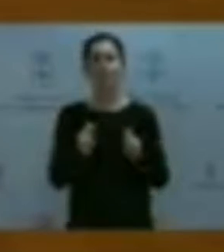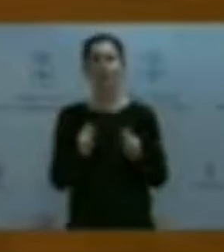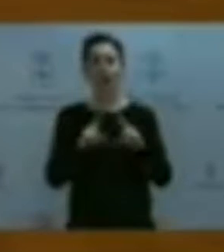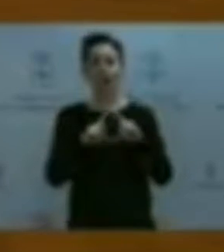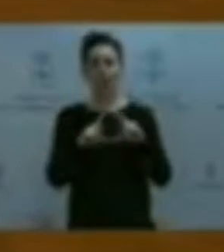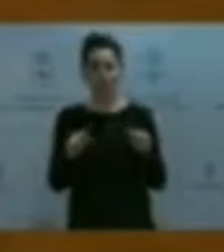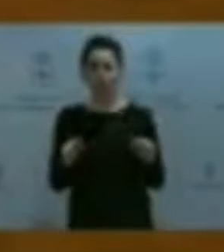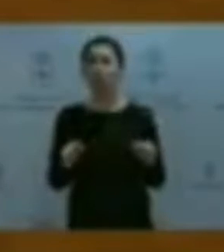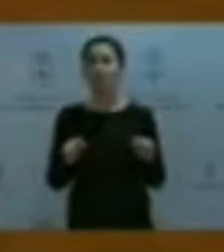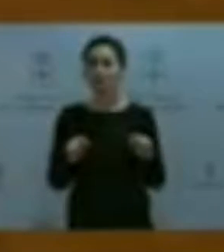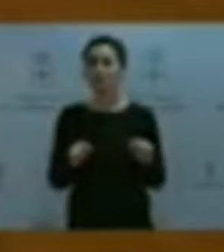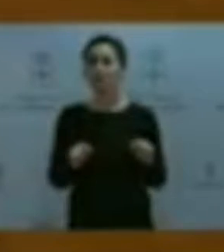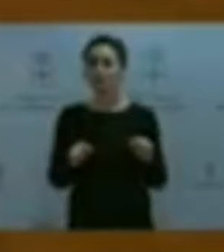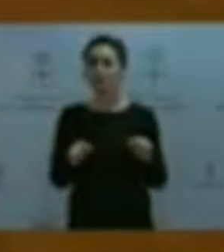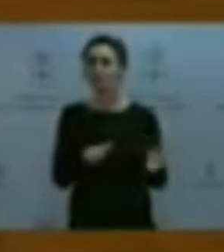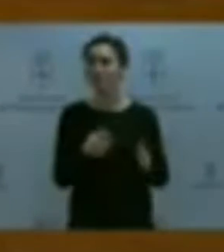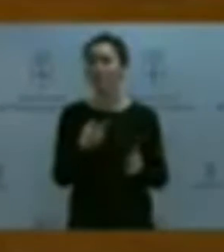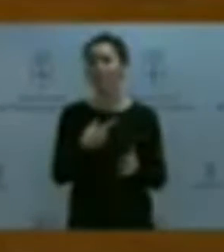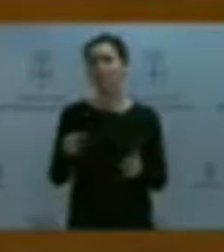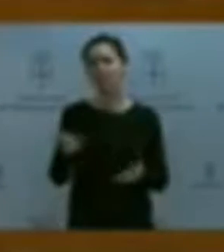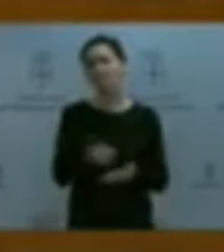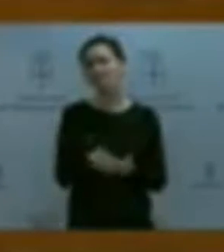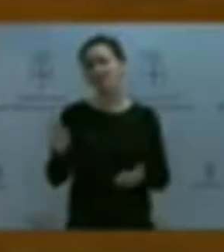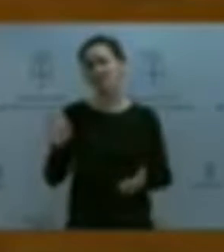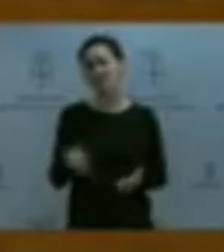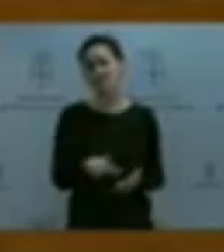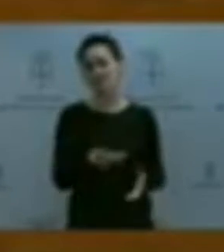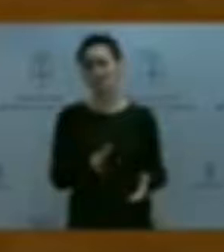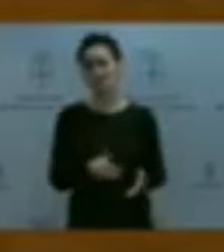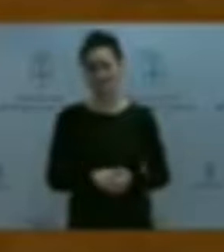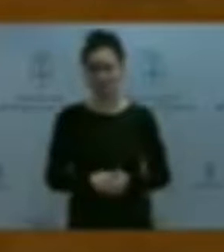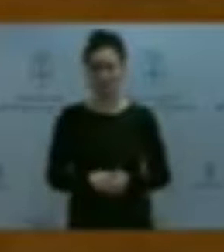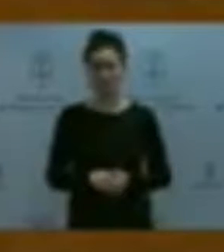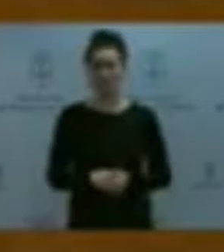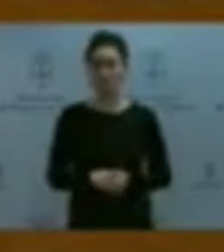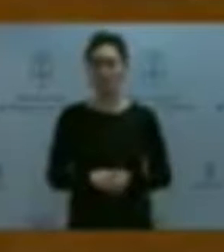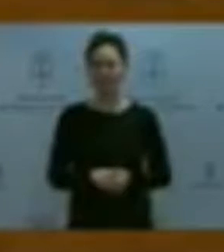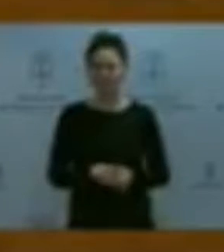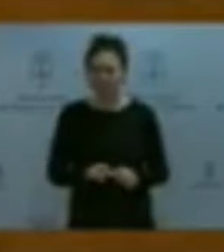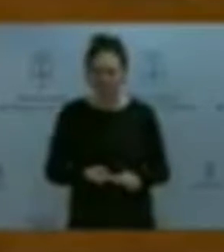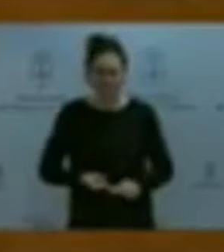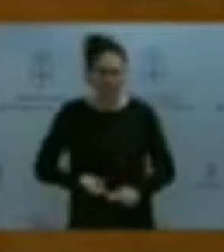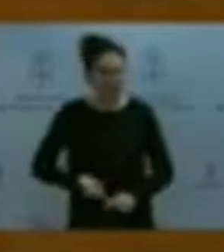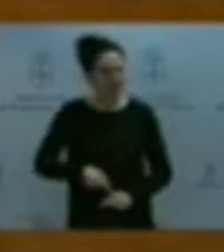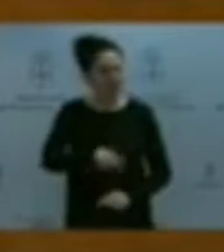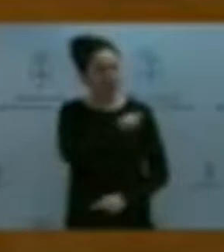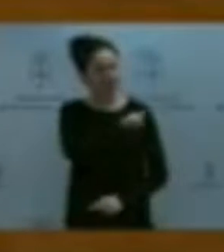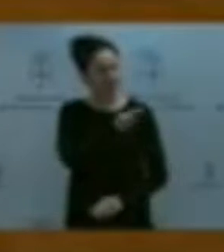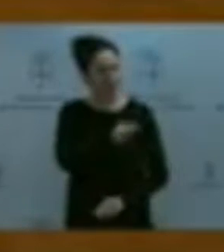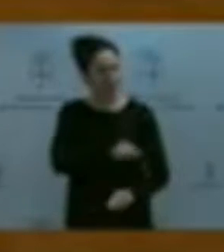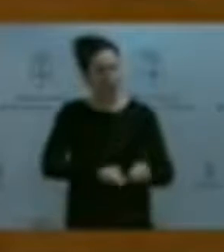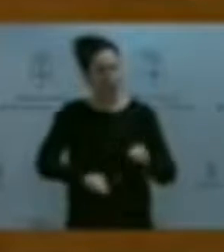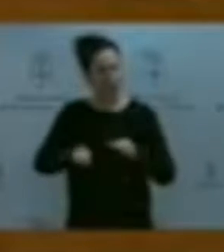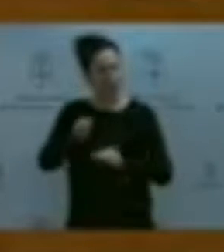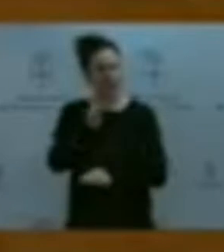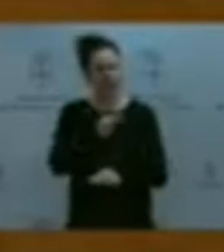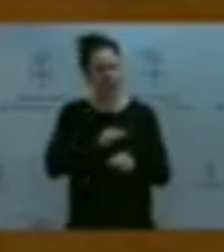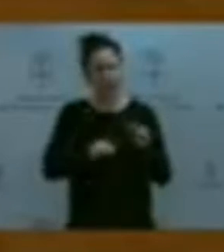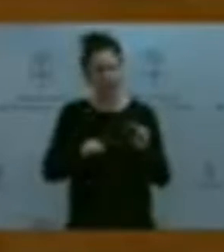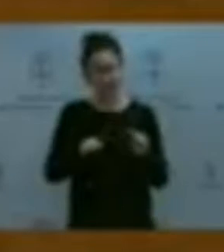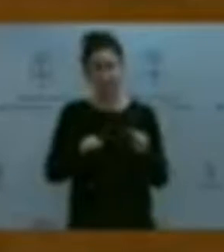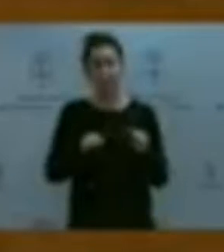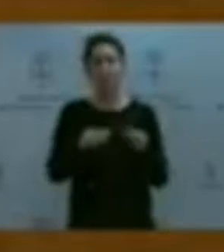millones de euros. Un sobrecoste de modificaciones. Y bueno, y de los cuales todavía queda por pagar más de la mitad de